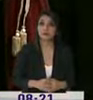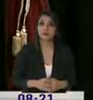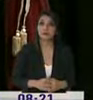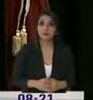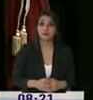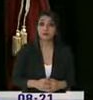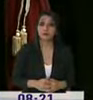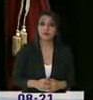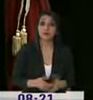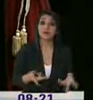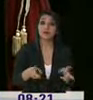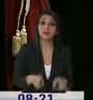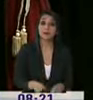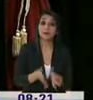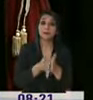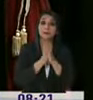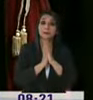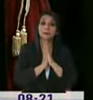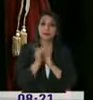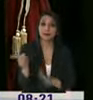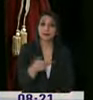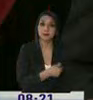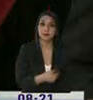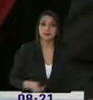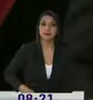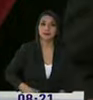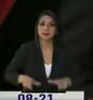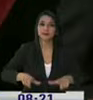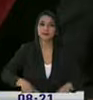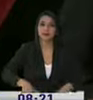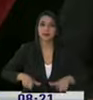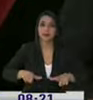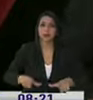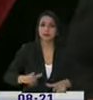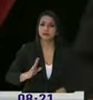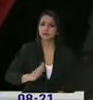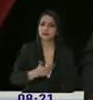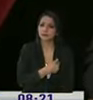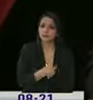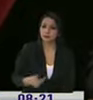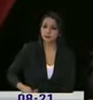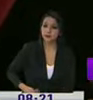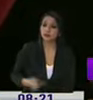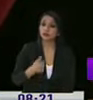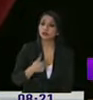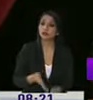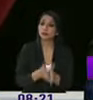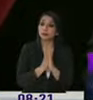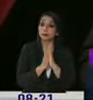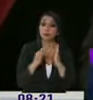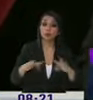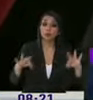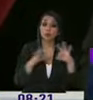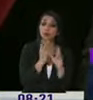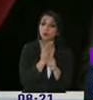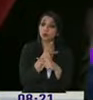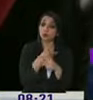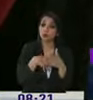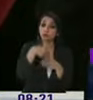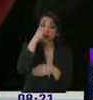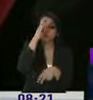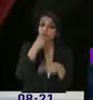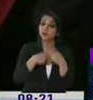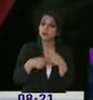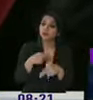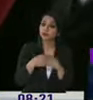le realizó un pedido al primer mandatario. Señor presidente, es el momento para la productividad y el emprendimiento.